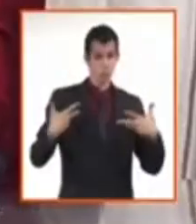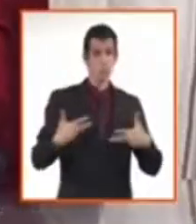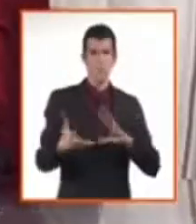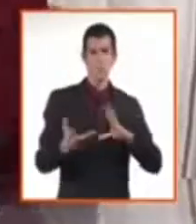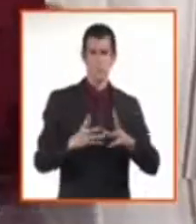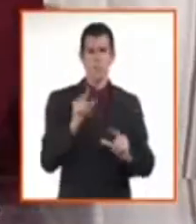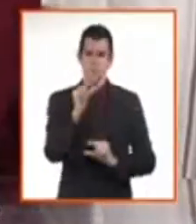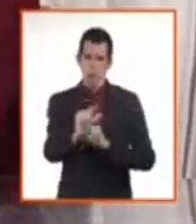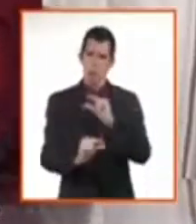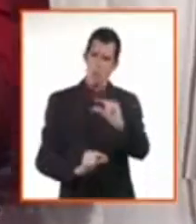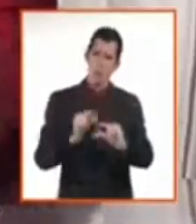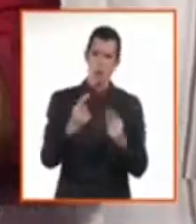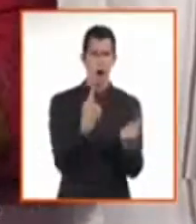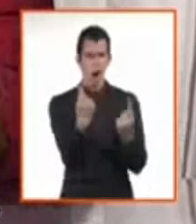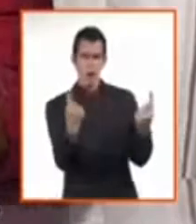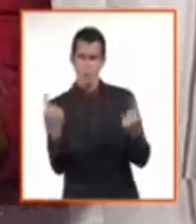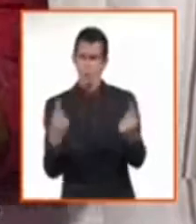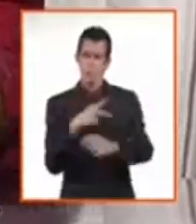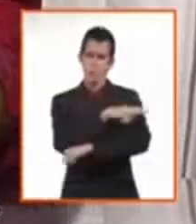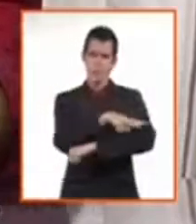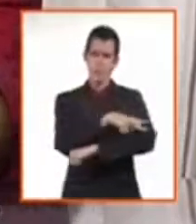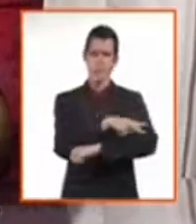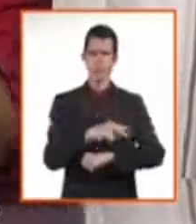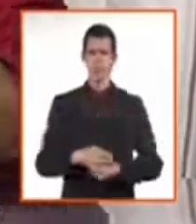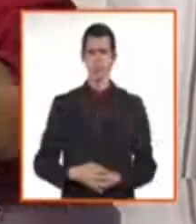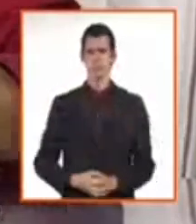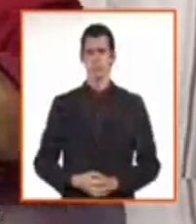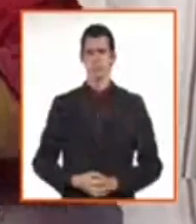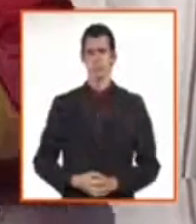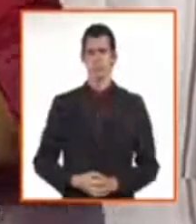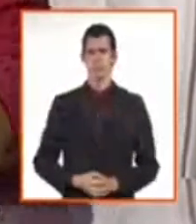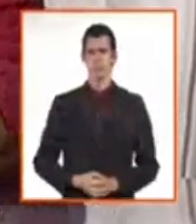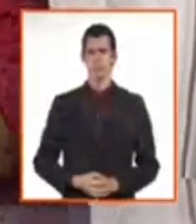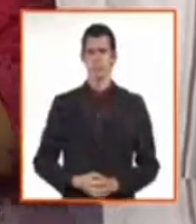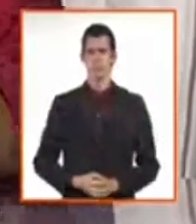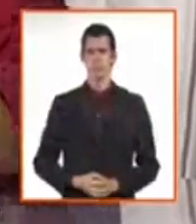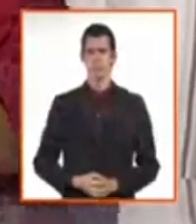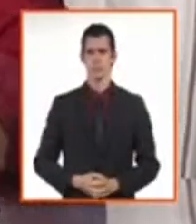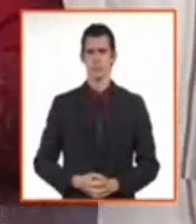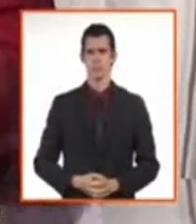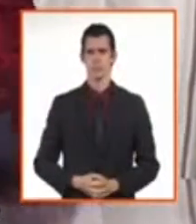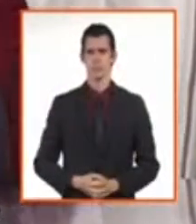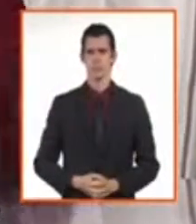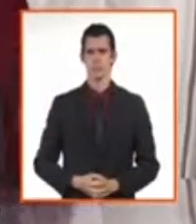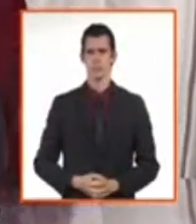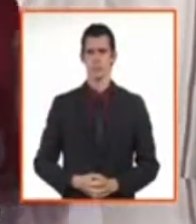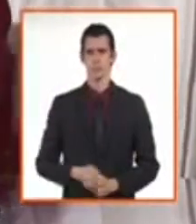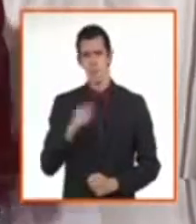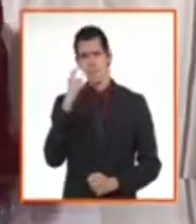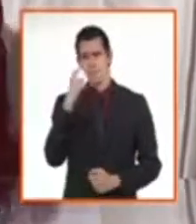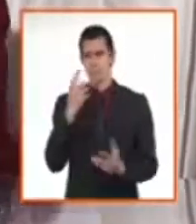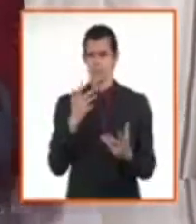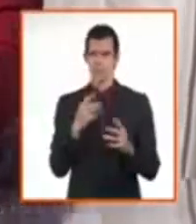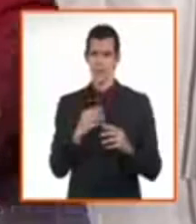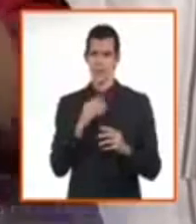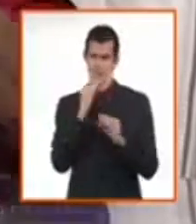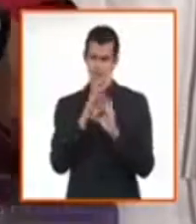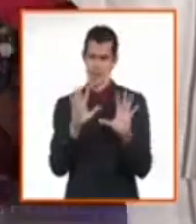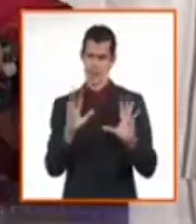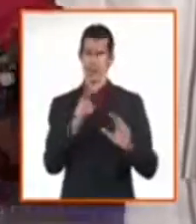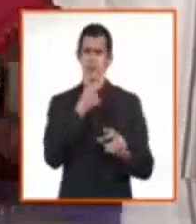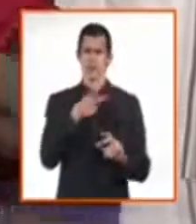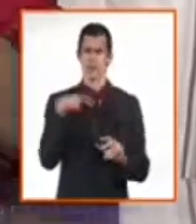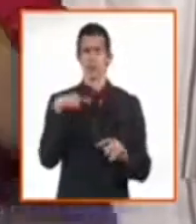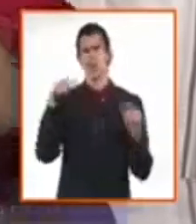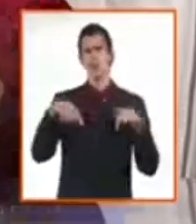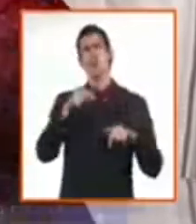una manera de apresar de verdad la cumbre cuando tú vas a los los medios que pueden estar nadando hay un sesgo hay